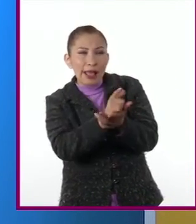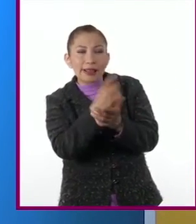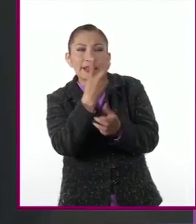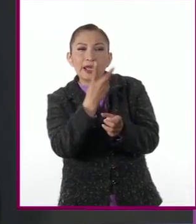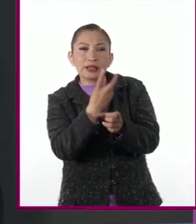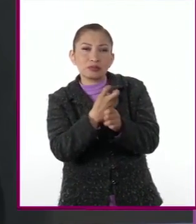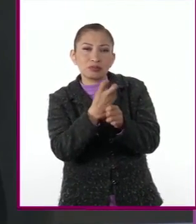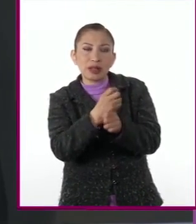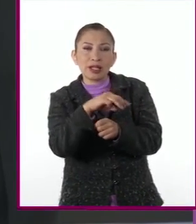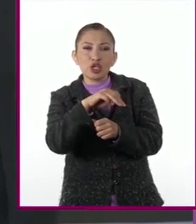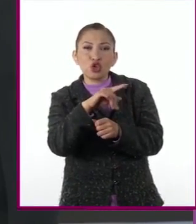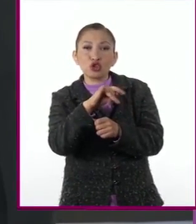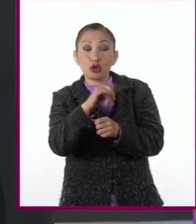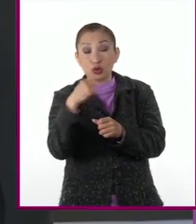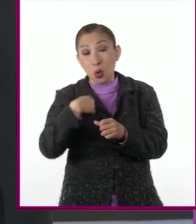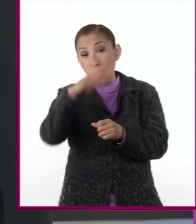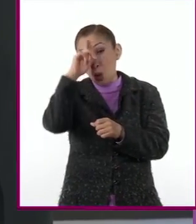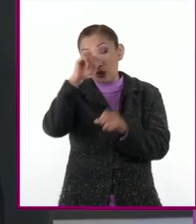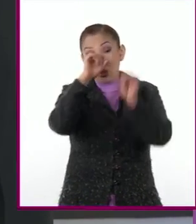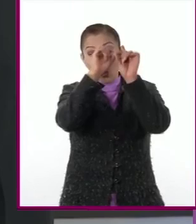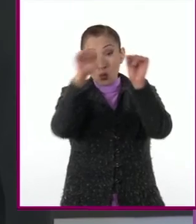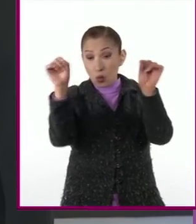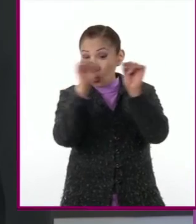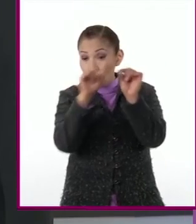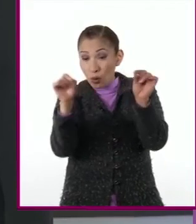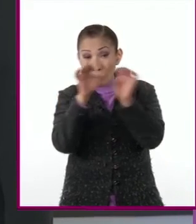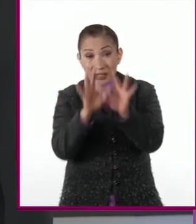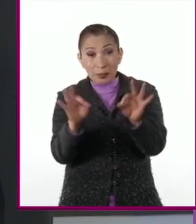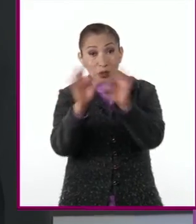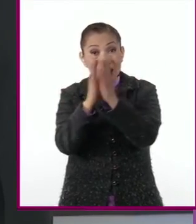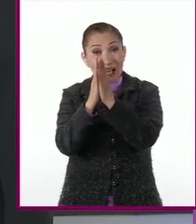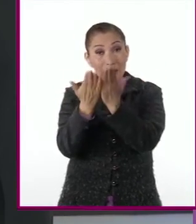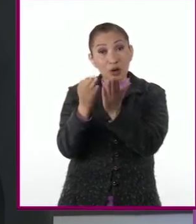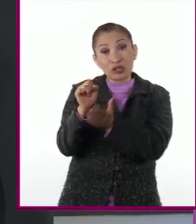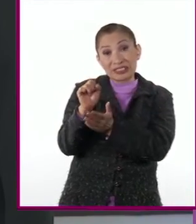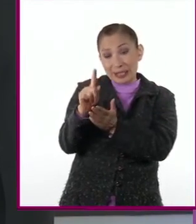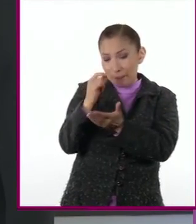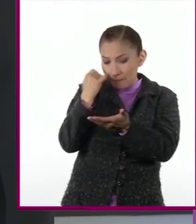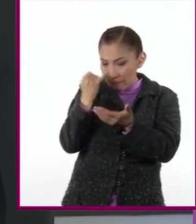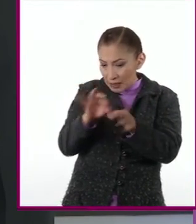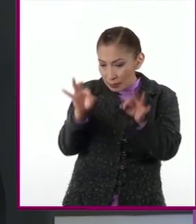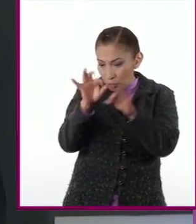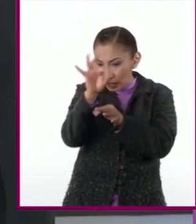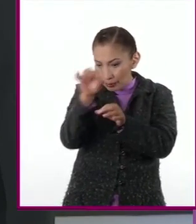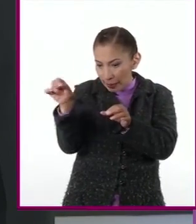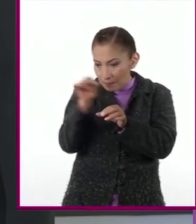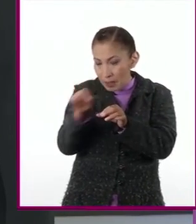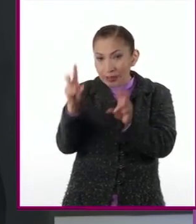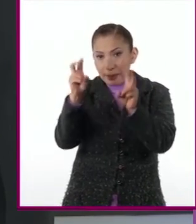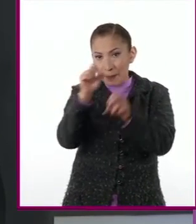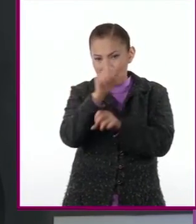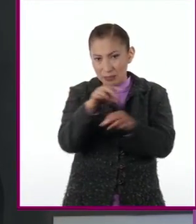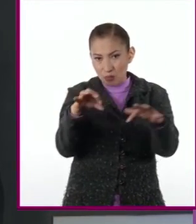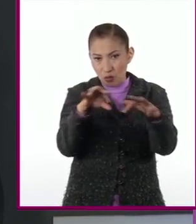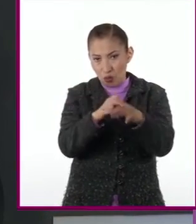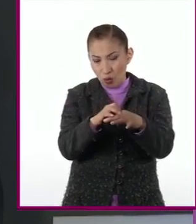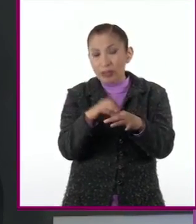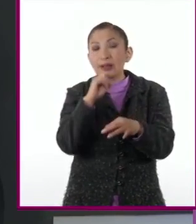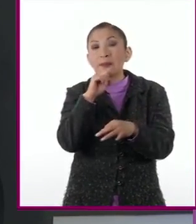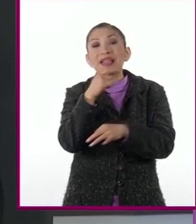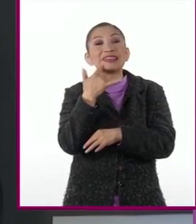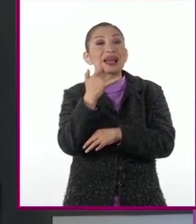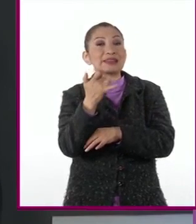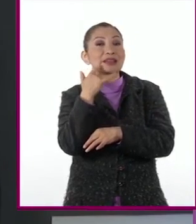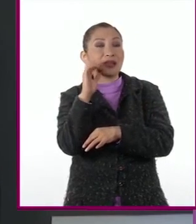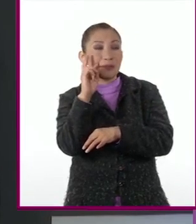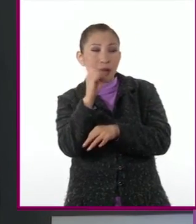Newton. Les sugiero que subrayen las ideas principales de su libro de texto en el tema correspondiente, además de que traten